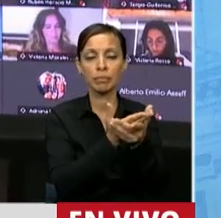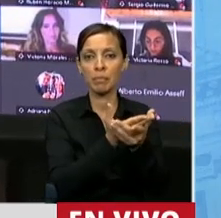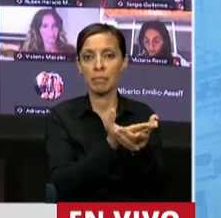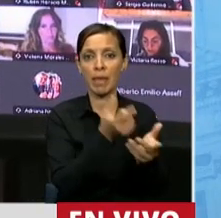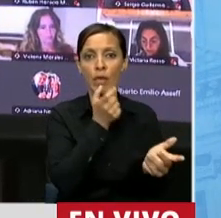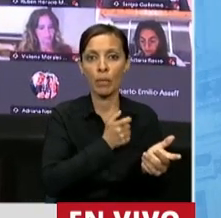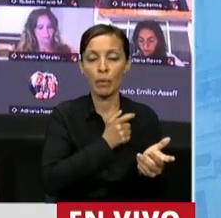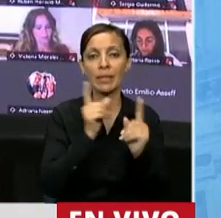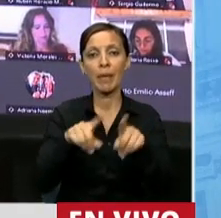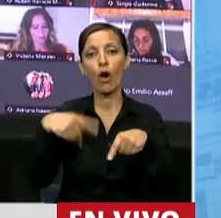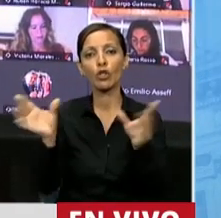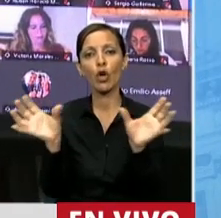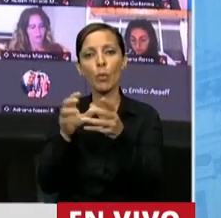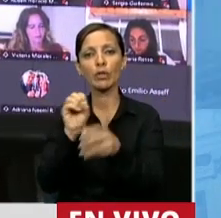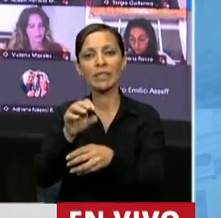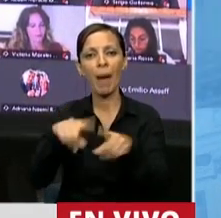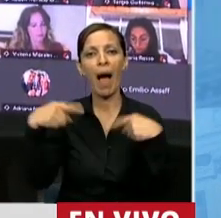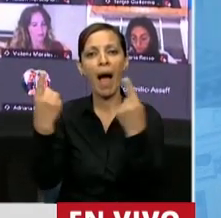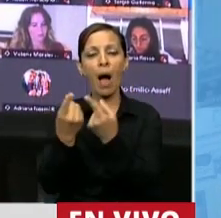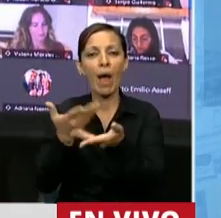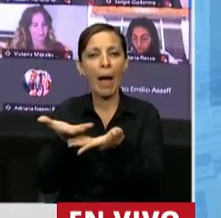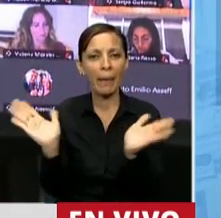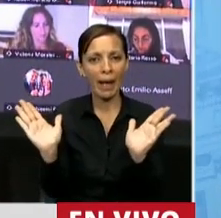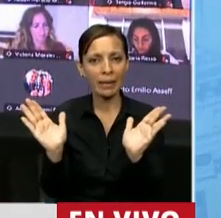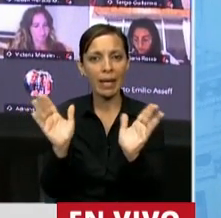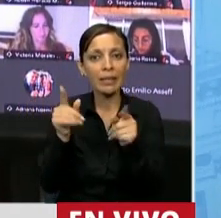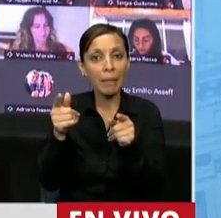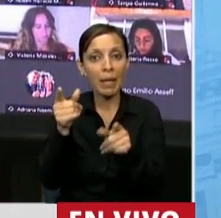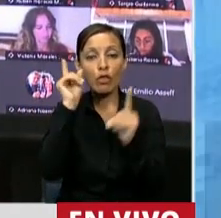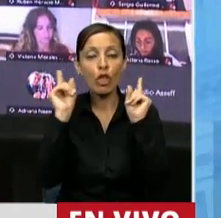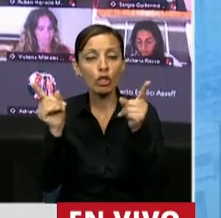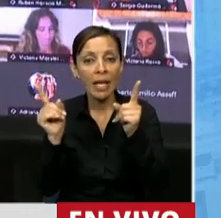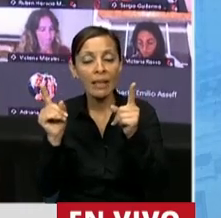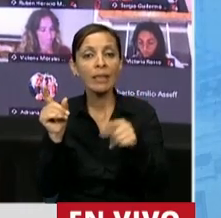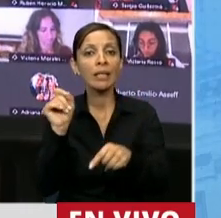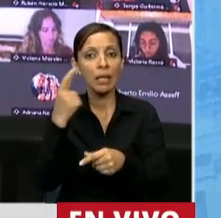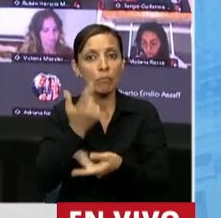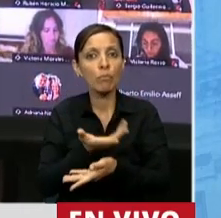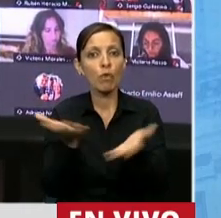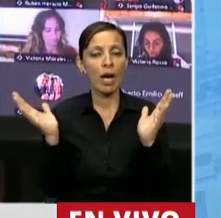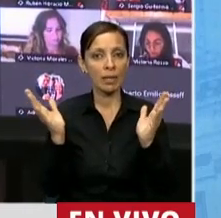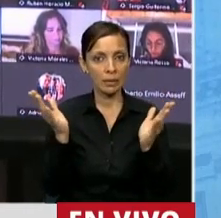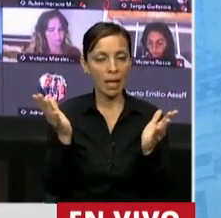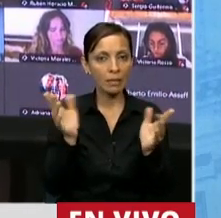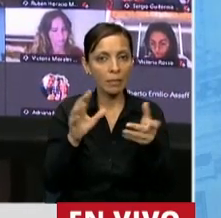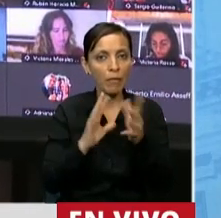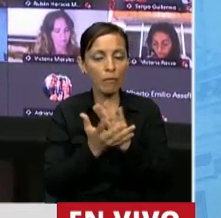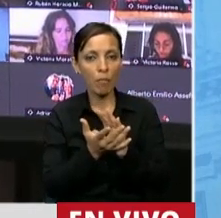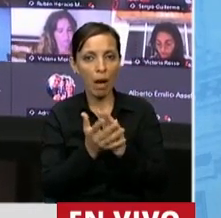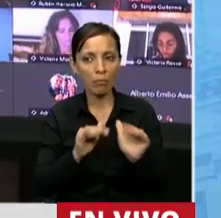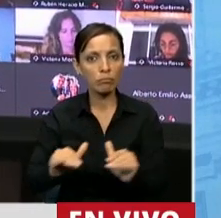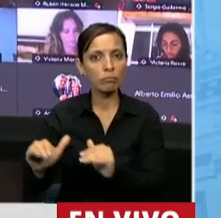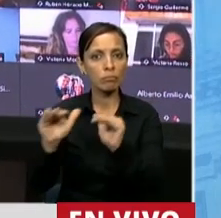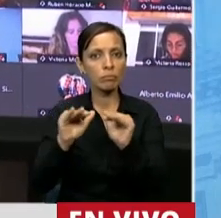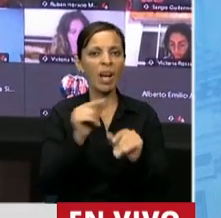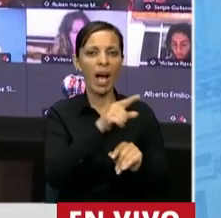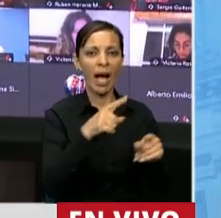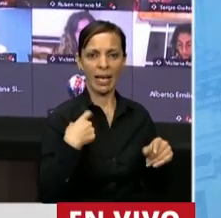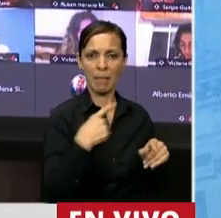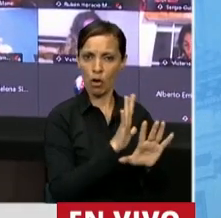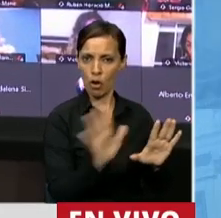Abierta, docentes que se están animando a mostrar una voz distinta a la que a veces de modo homogéneo representan los